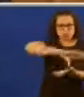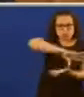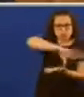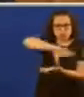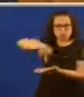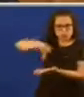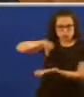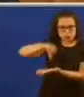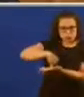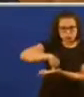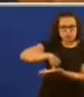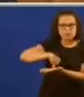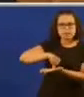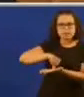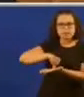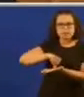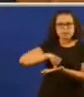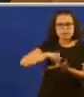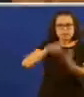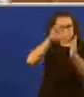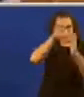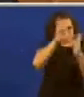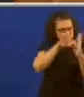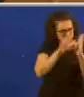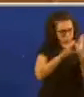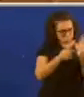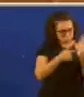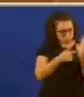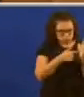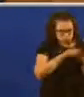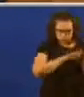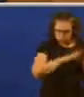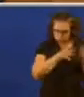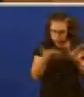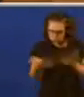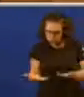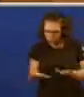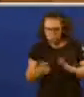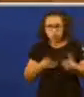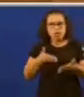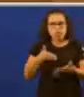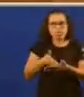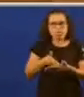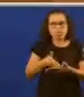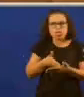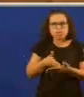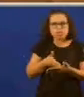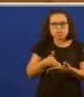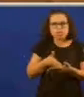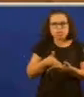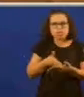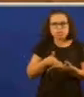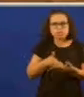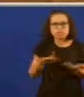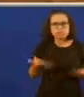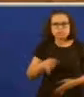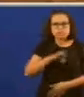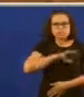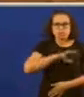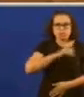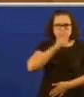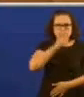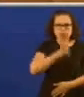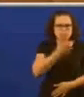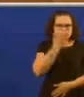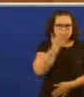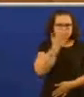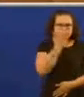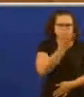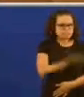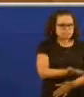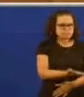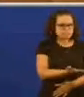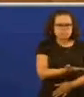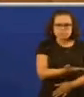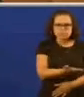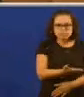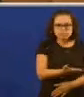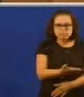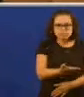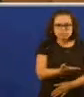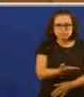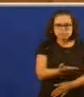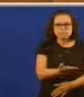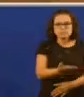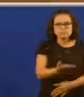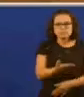crise, ninguna das cousas que dine ese estatuto se poden desenvolver. Señor Feijón, con toda a honestidade, vendo